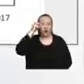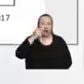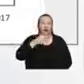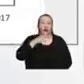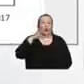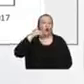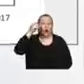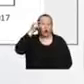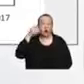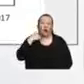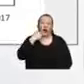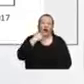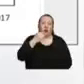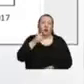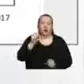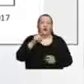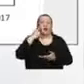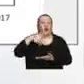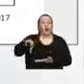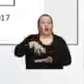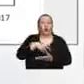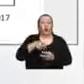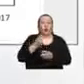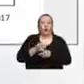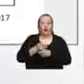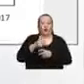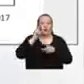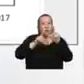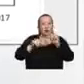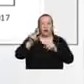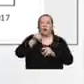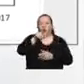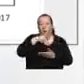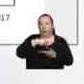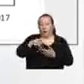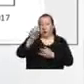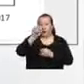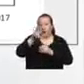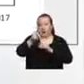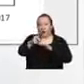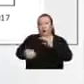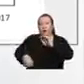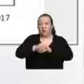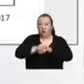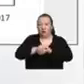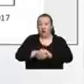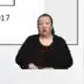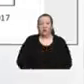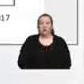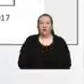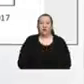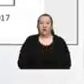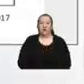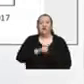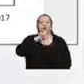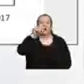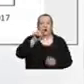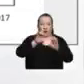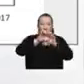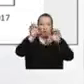estadística dura usted ha pagado coimas o no ha pagado los empresarios